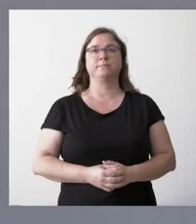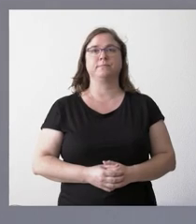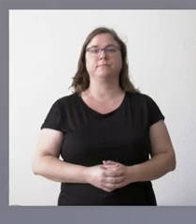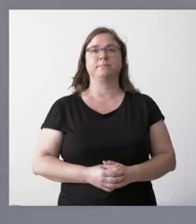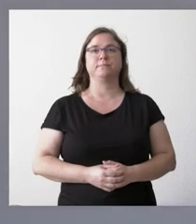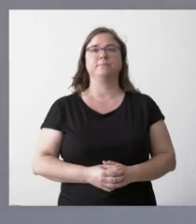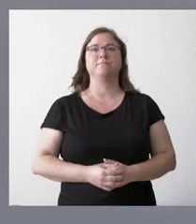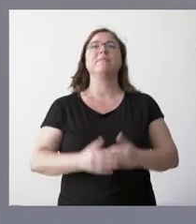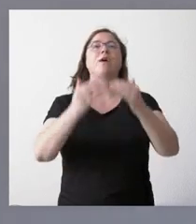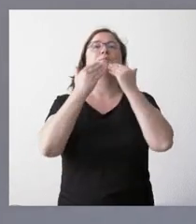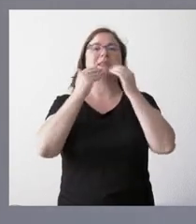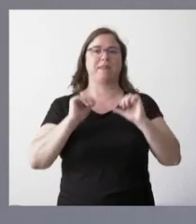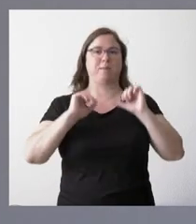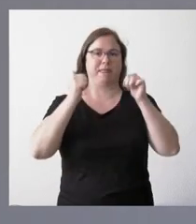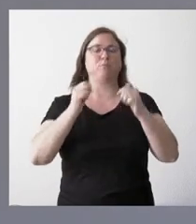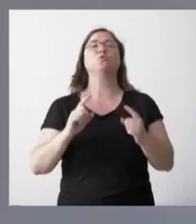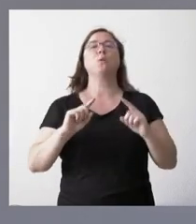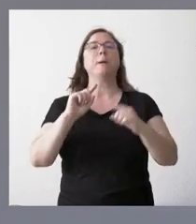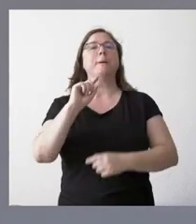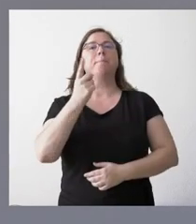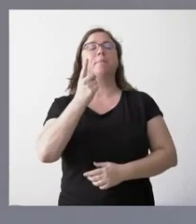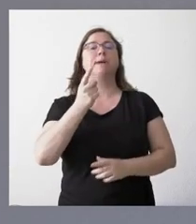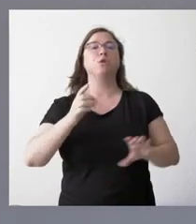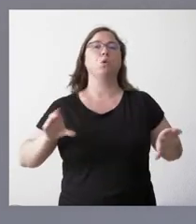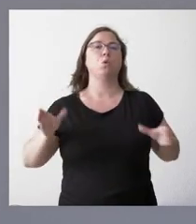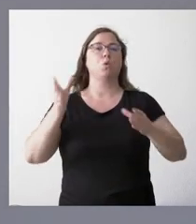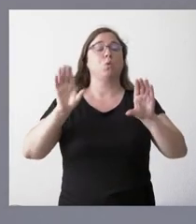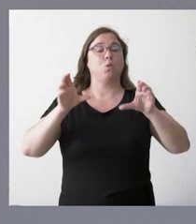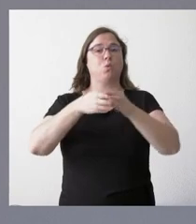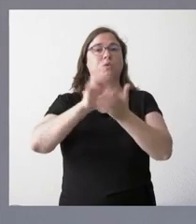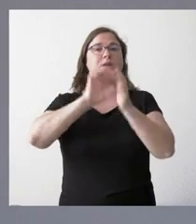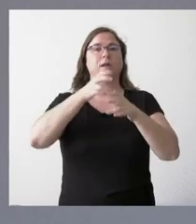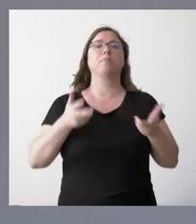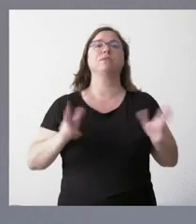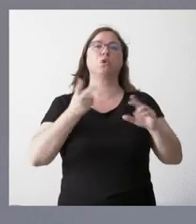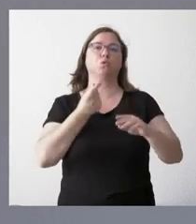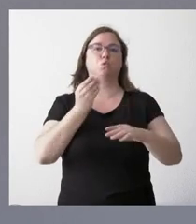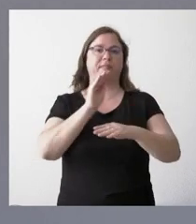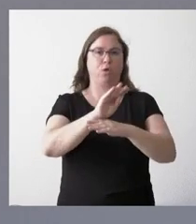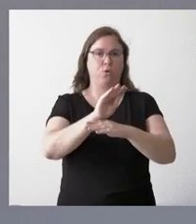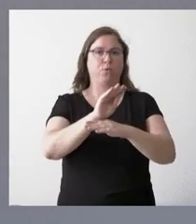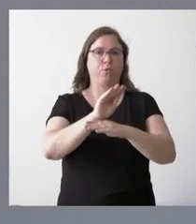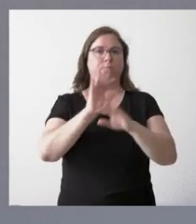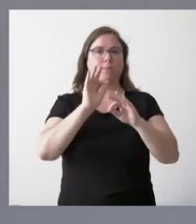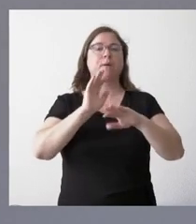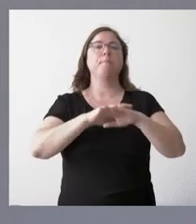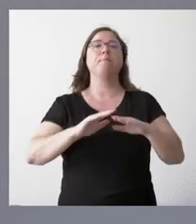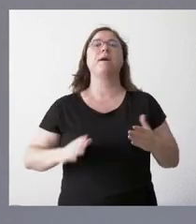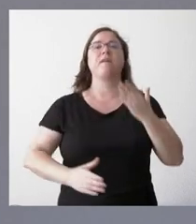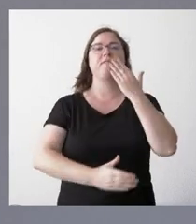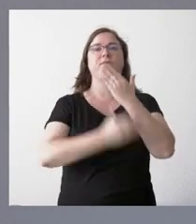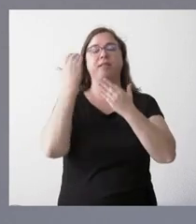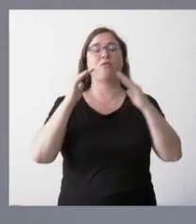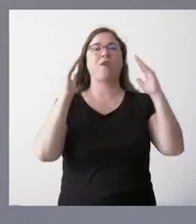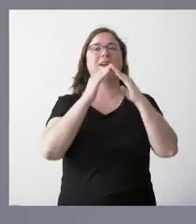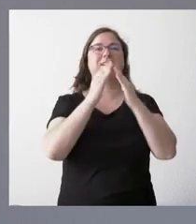Pues muchas gracias. Comenzamos. En primer lugar, la Junta de Castilla y León ha autorizado subvenciones a la Federación de Casas